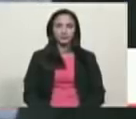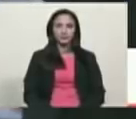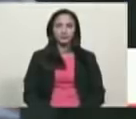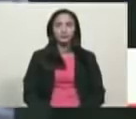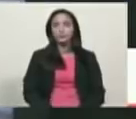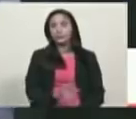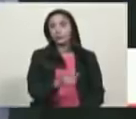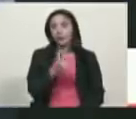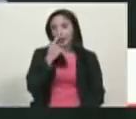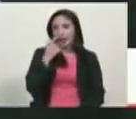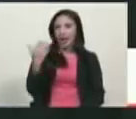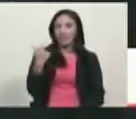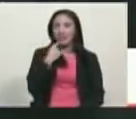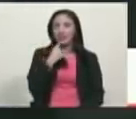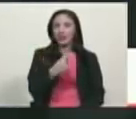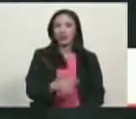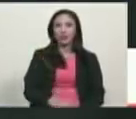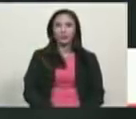Como dijera...